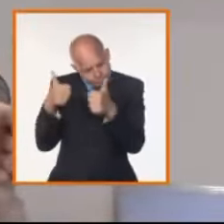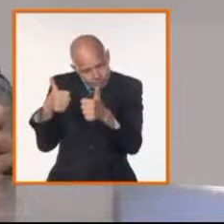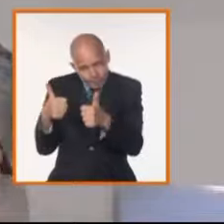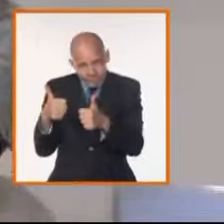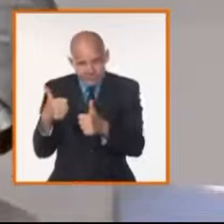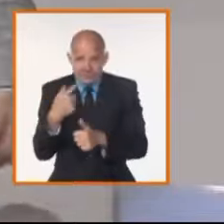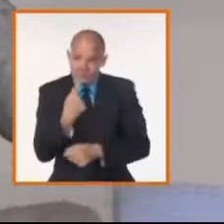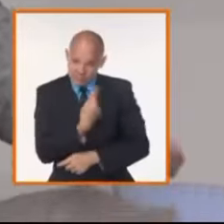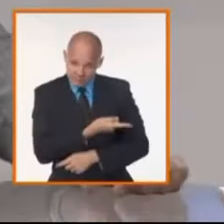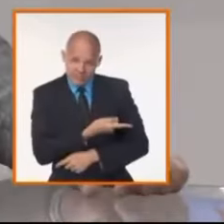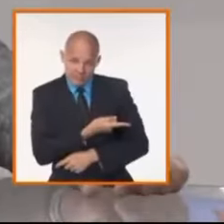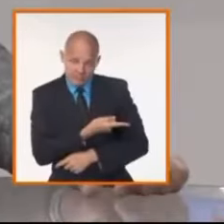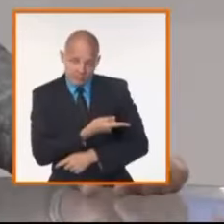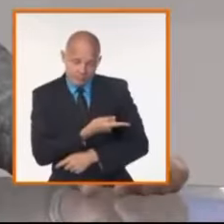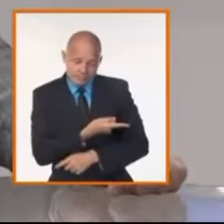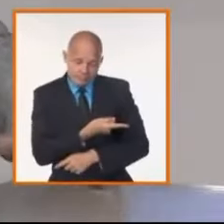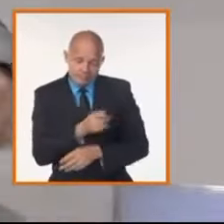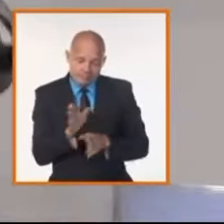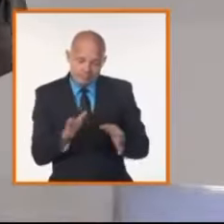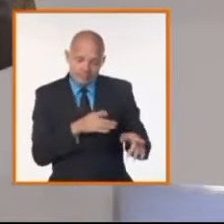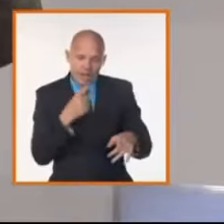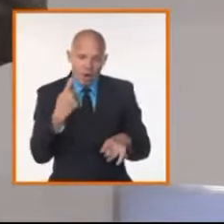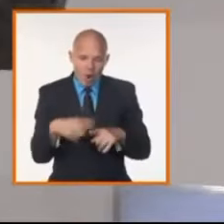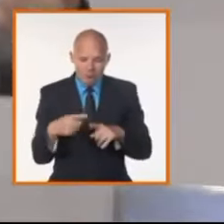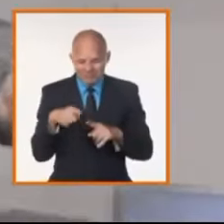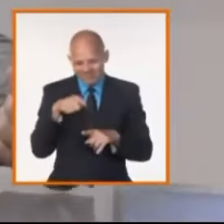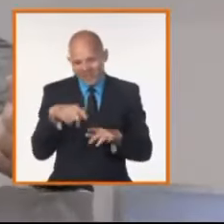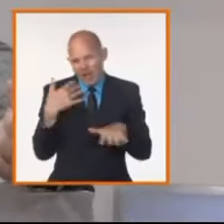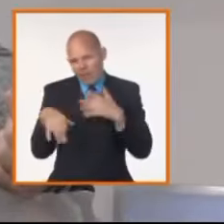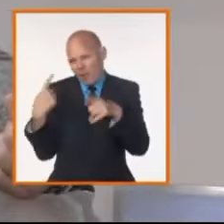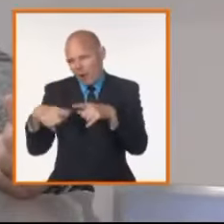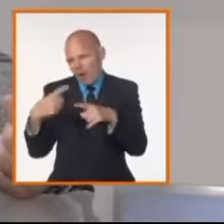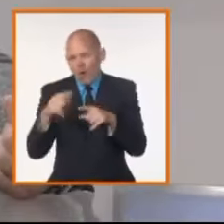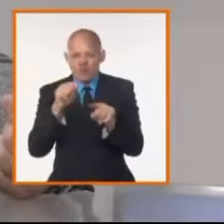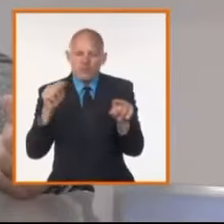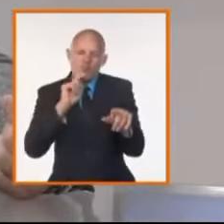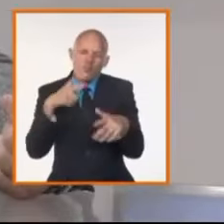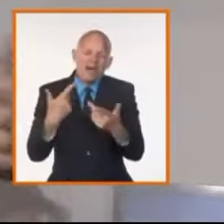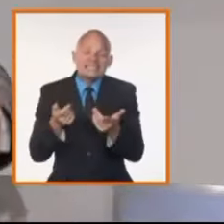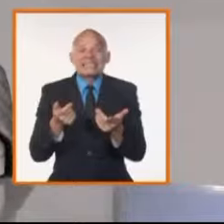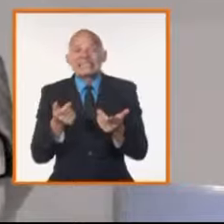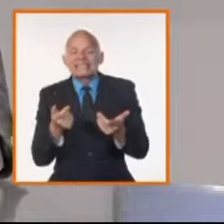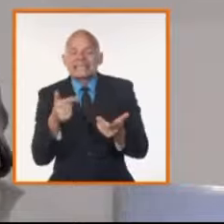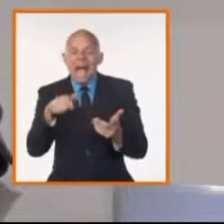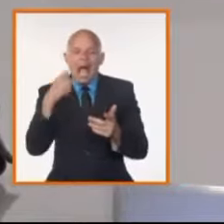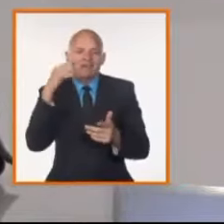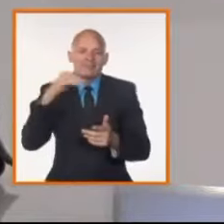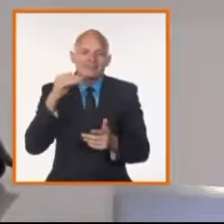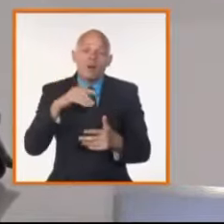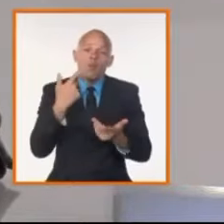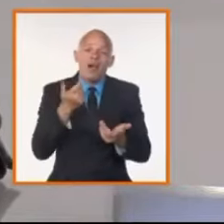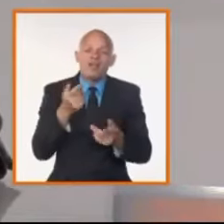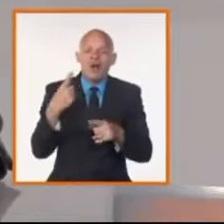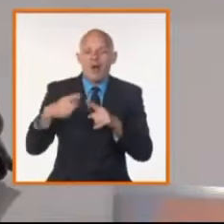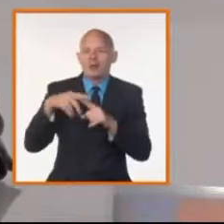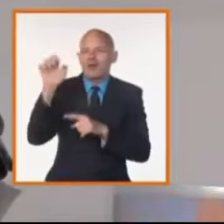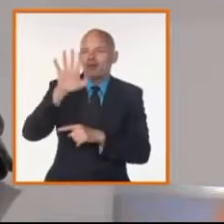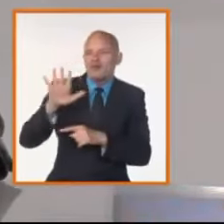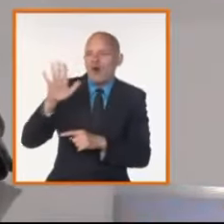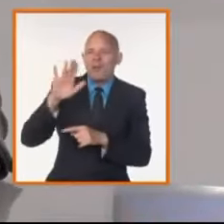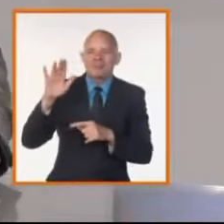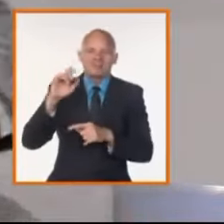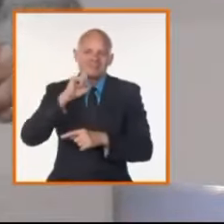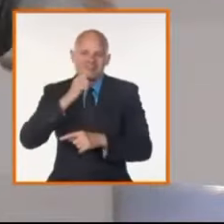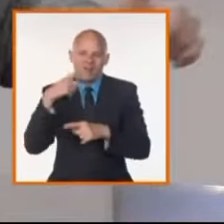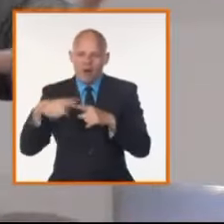y un avance ruso pero están las amenazas de Taiwán está el el aumento de las sanciones contra Rusia pero está el aumento de las sanciones también